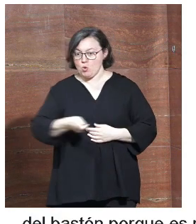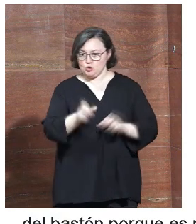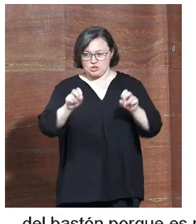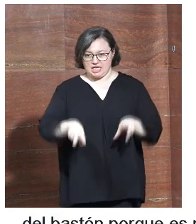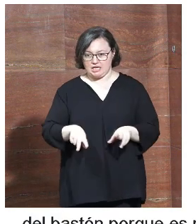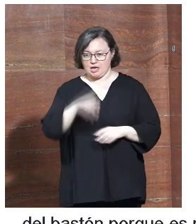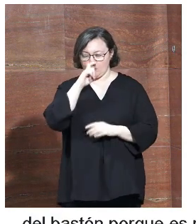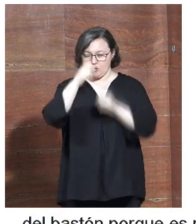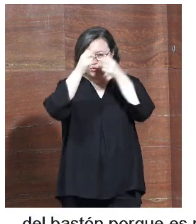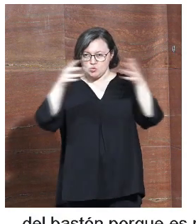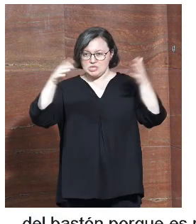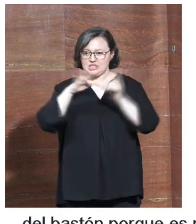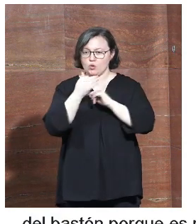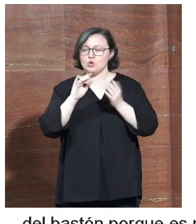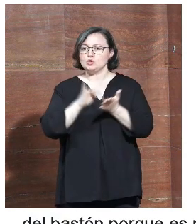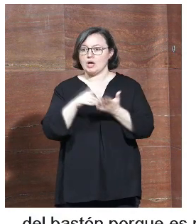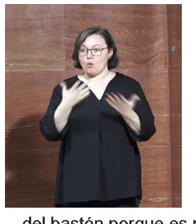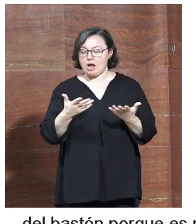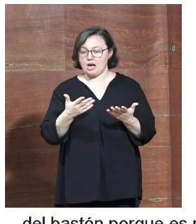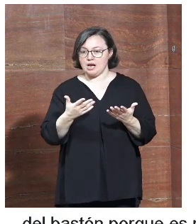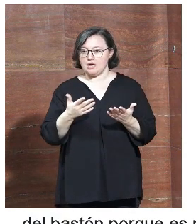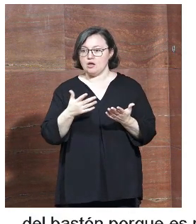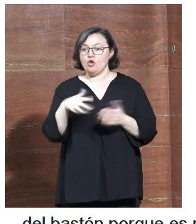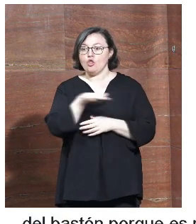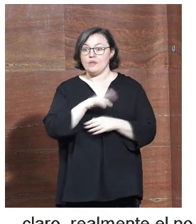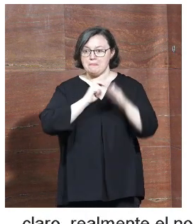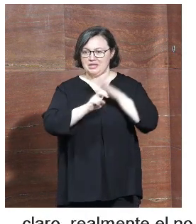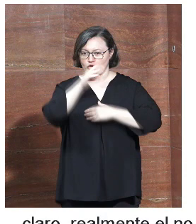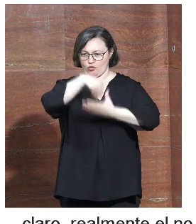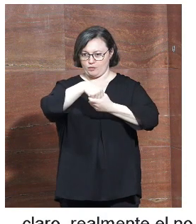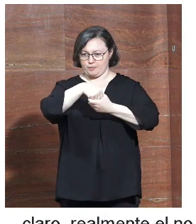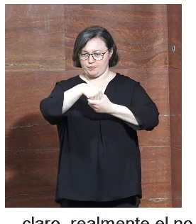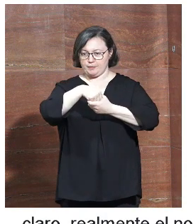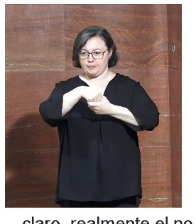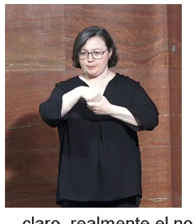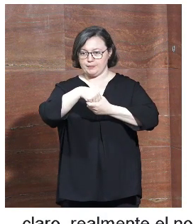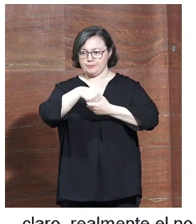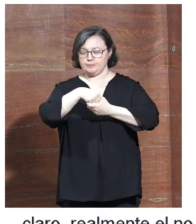una situación que nos pasó en el metro